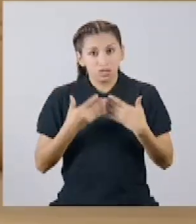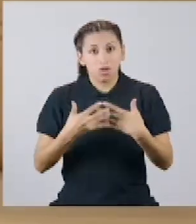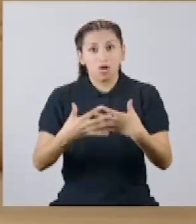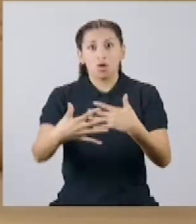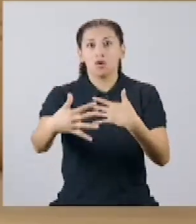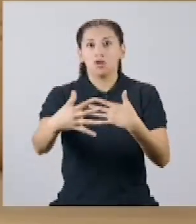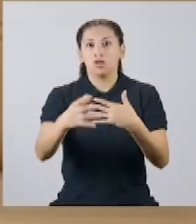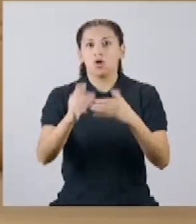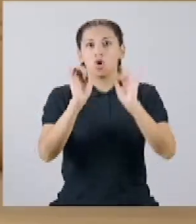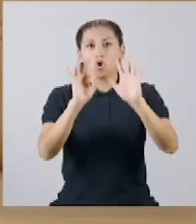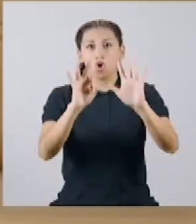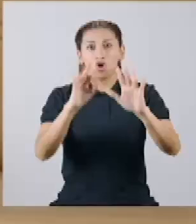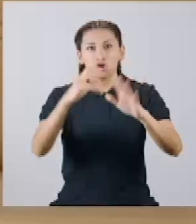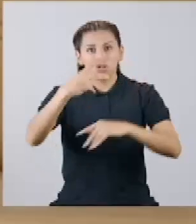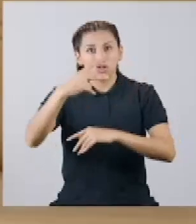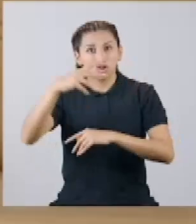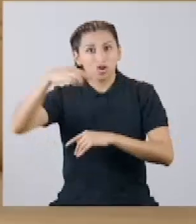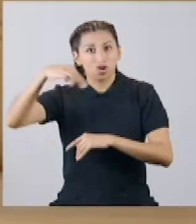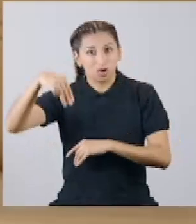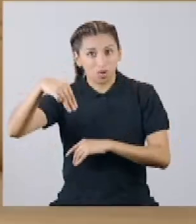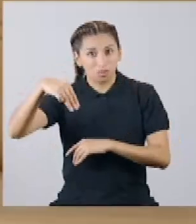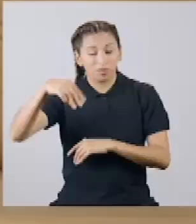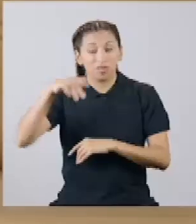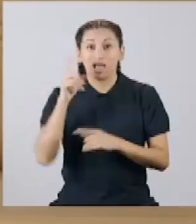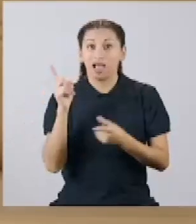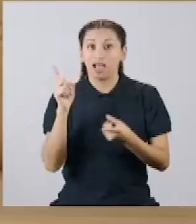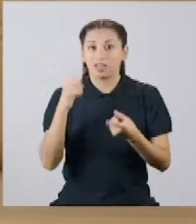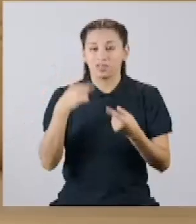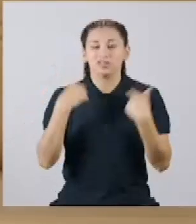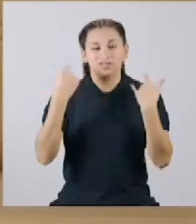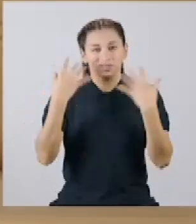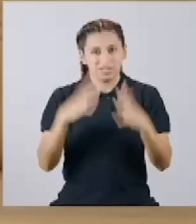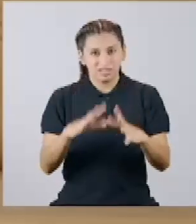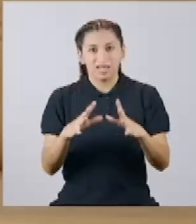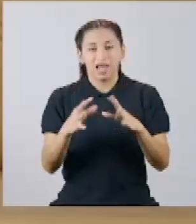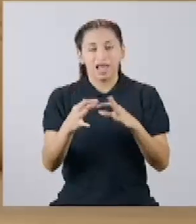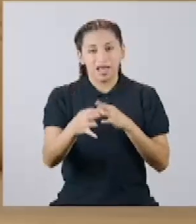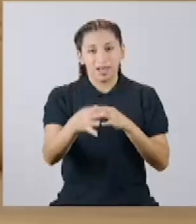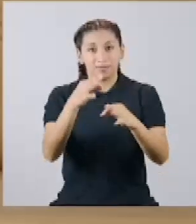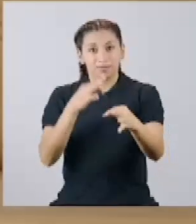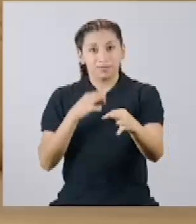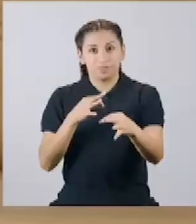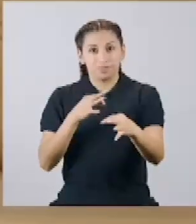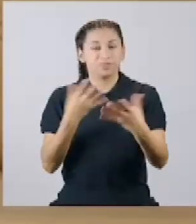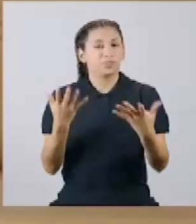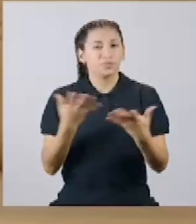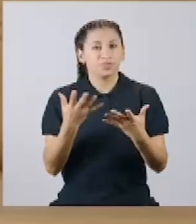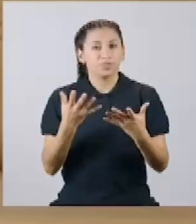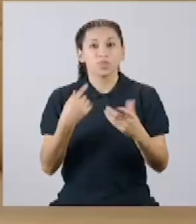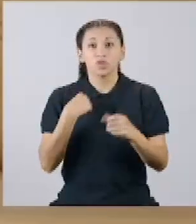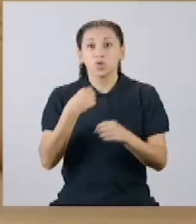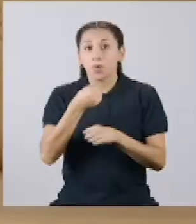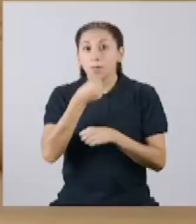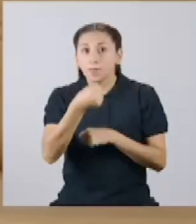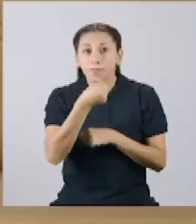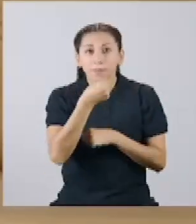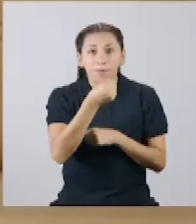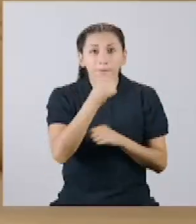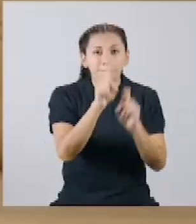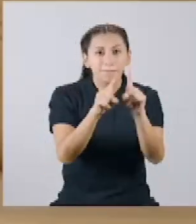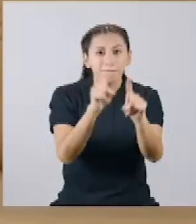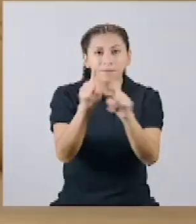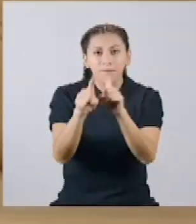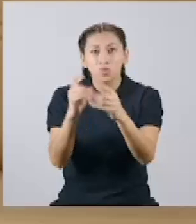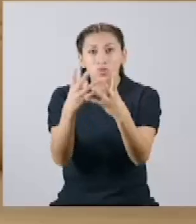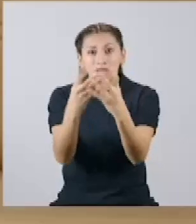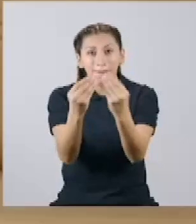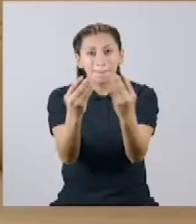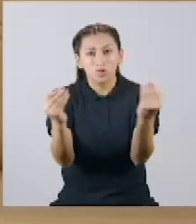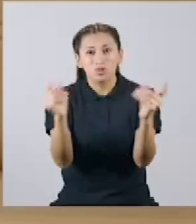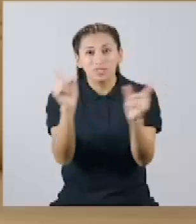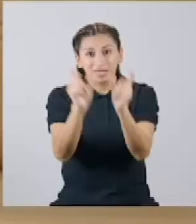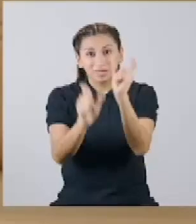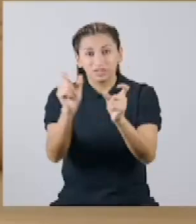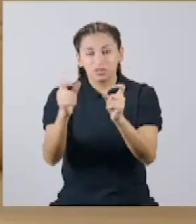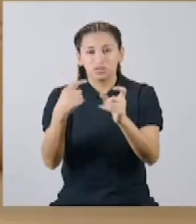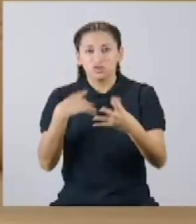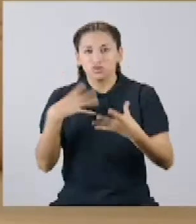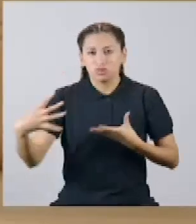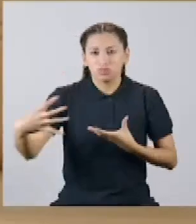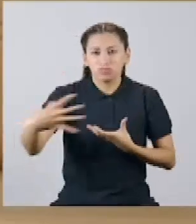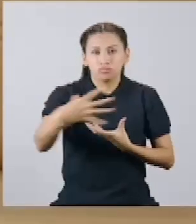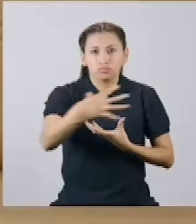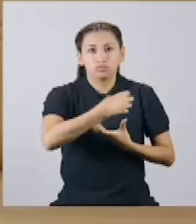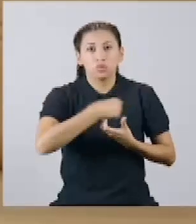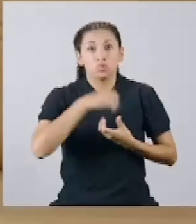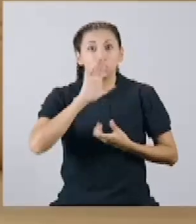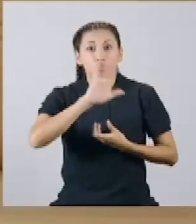de 8 kilómetros. Y ahí hice la fase empatizar, en la cual entrevisté a muchas personas y